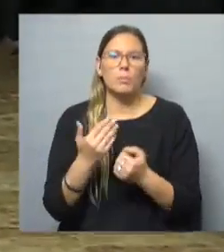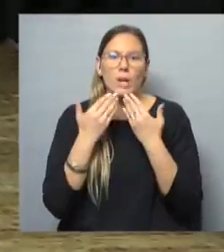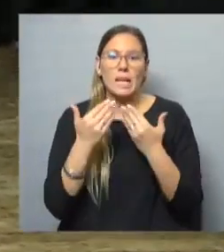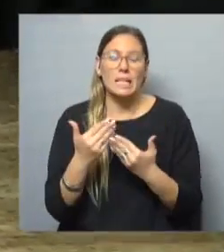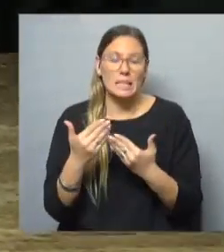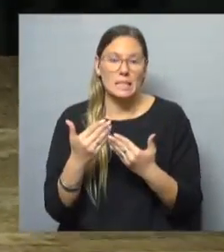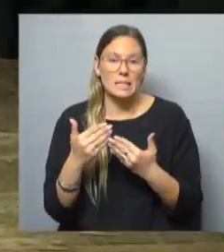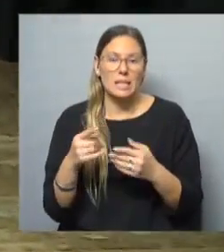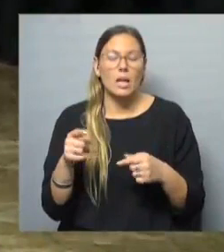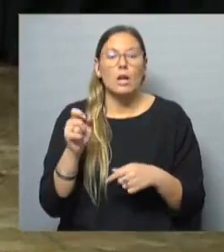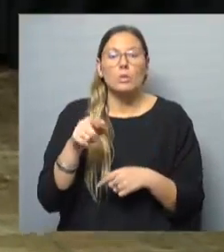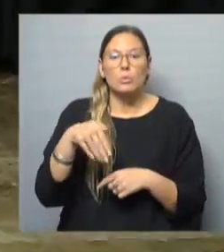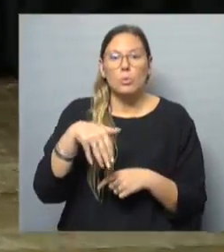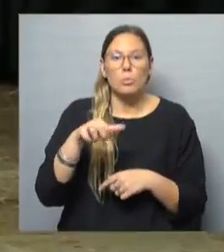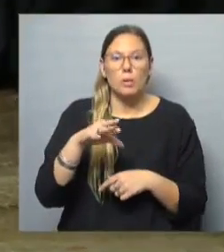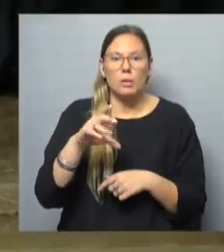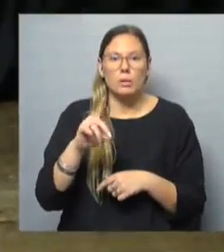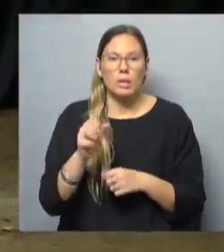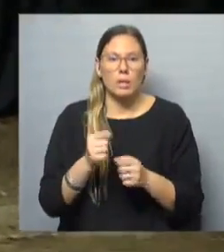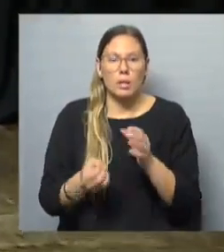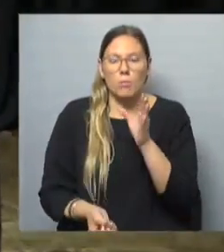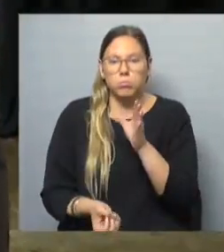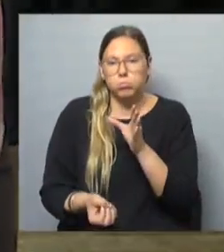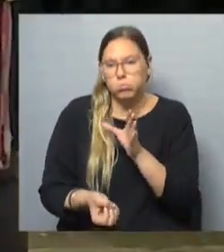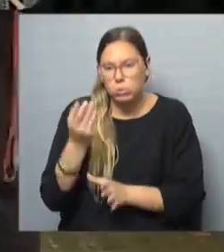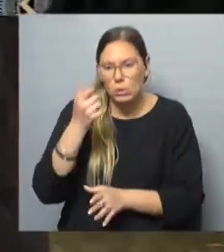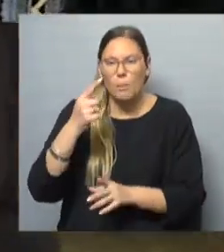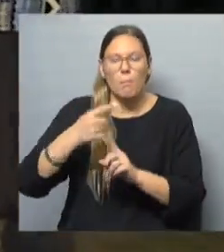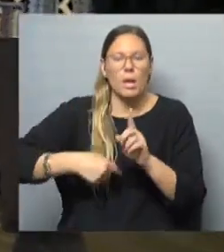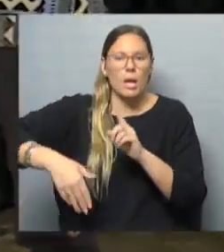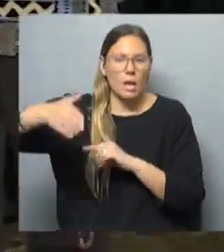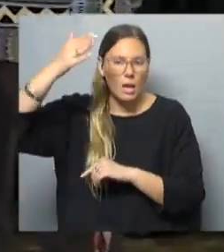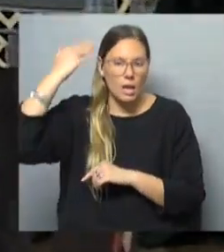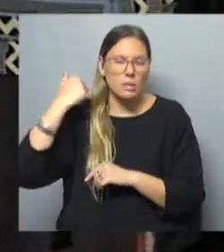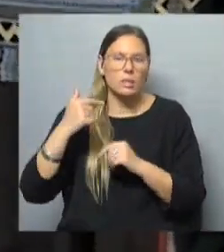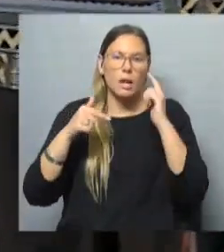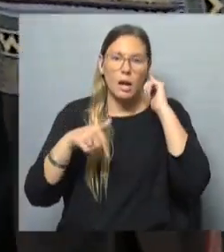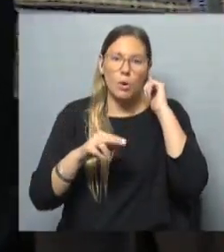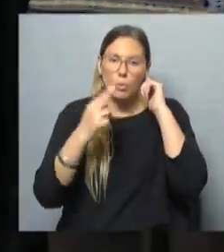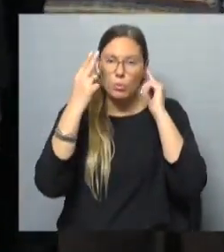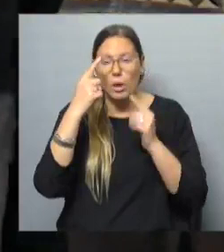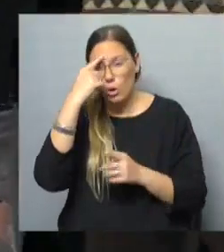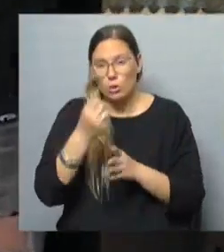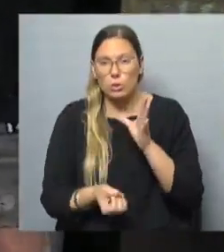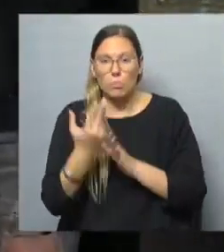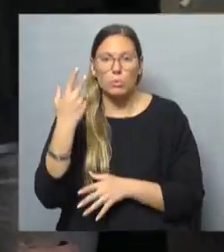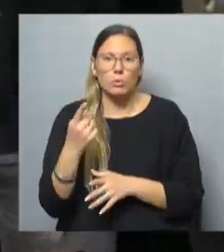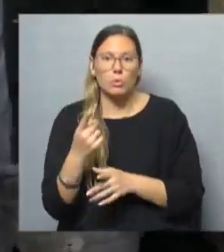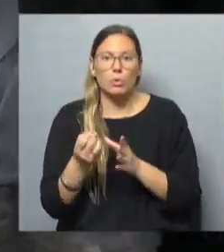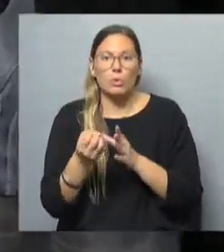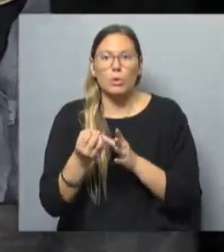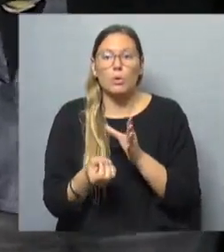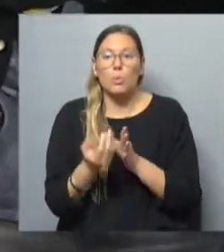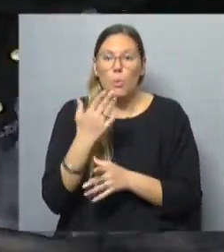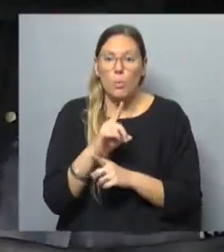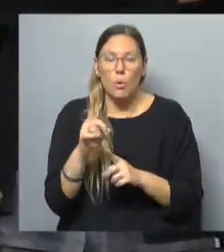espacio. A Su Merced es un espectáculo que nace ya hace unos cuantos meses, ¿sí? Con esto de traer a Uruguay un concepto nuevo que no está tan aceitado, ¿sí? Lo